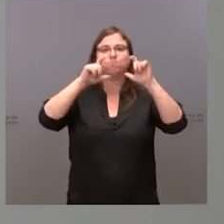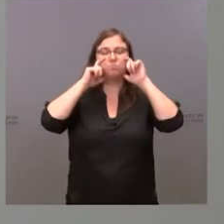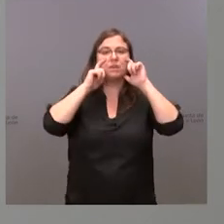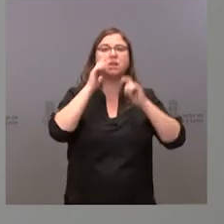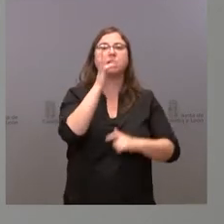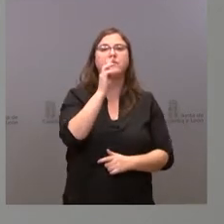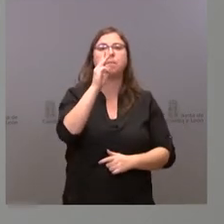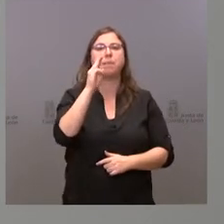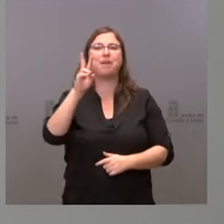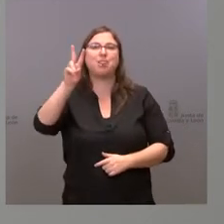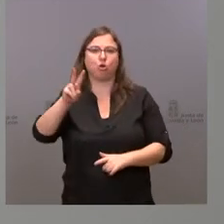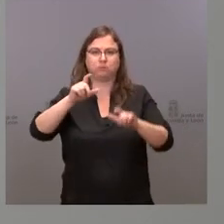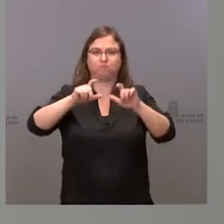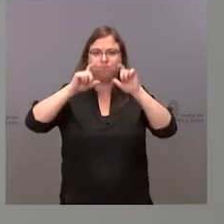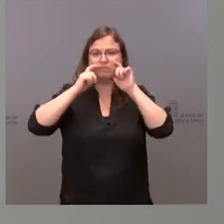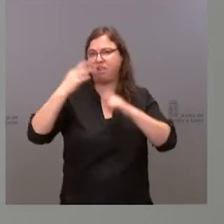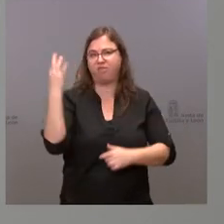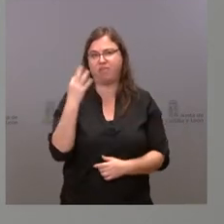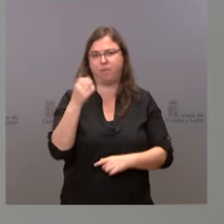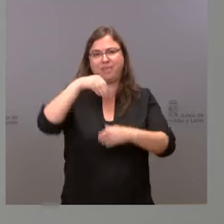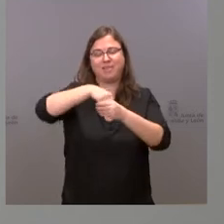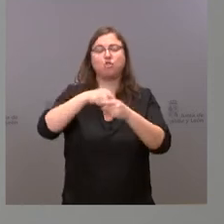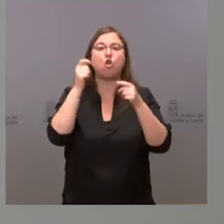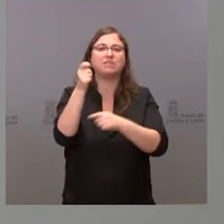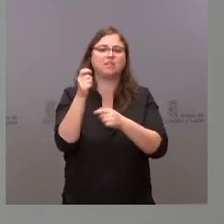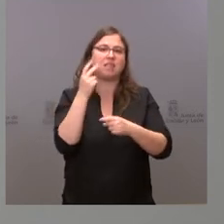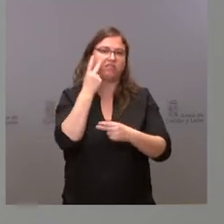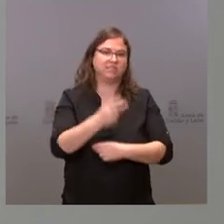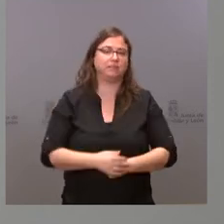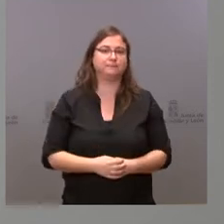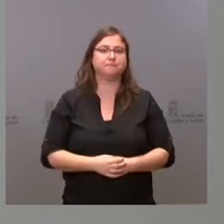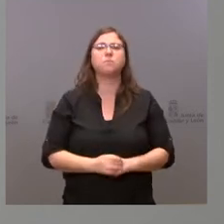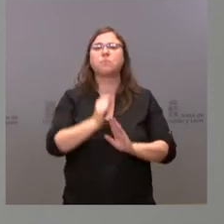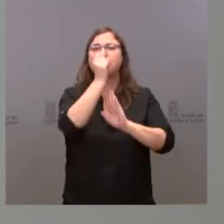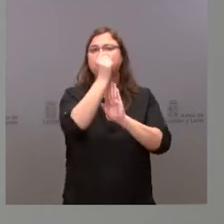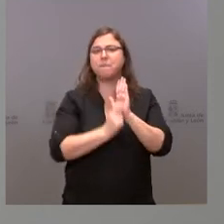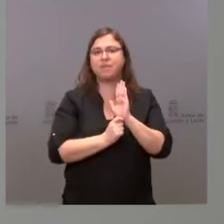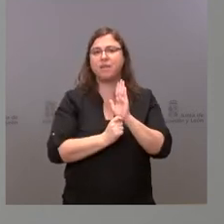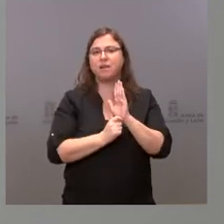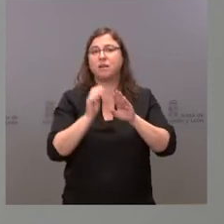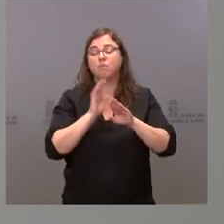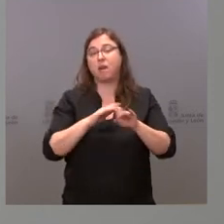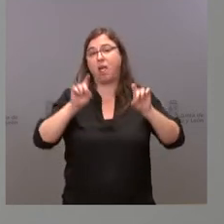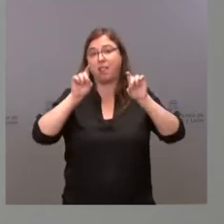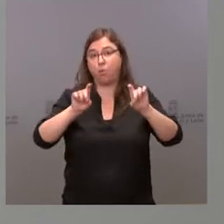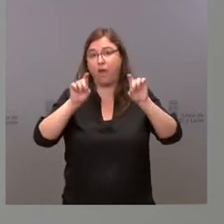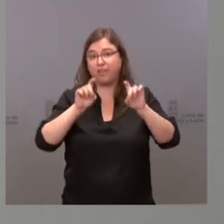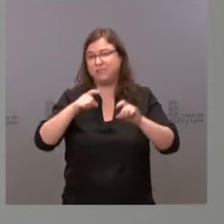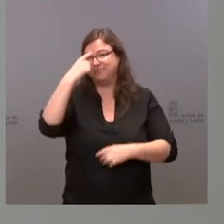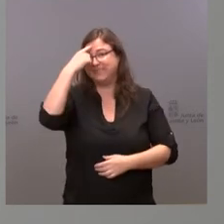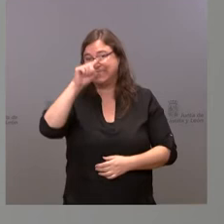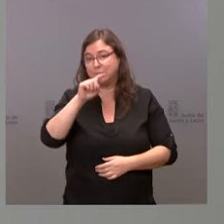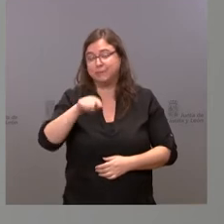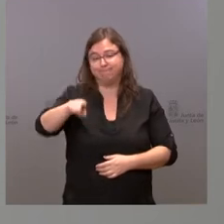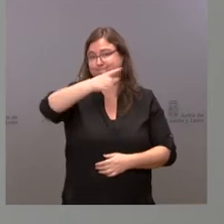importante las medidas que se han tomado y se están tomando en la educación como sabemos es una